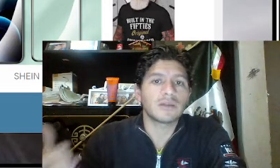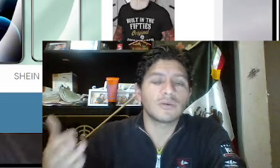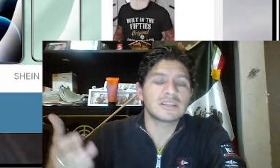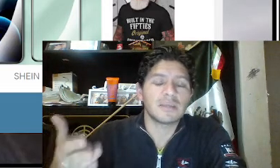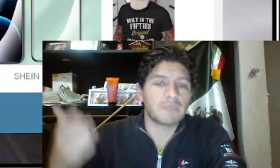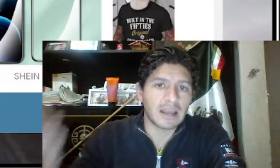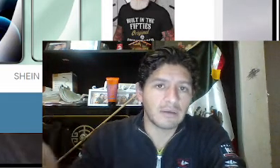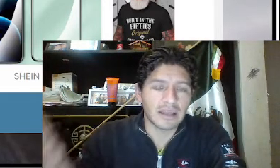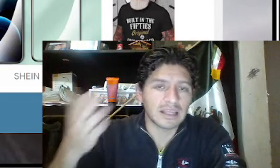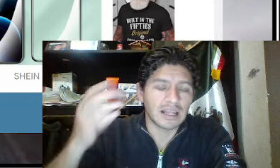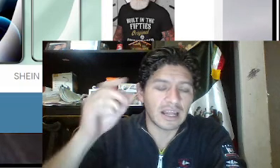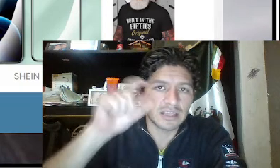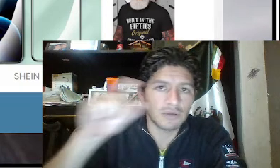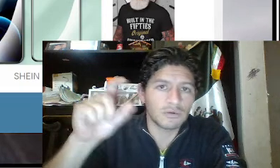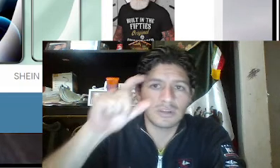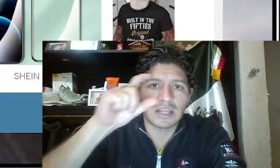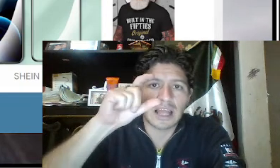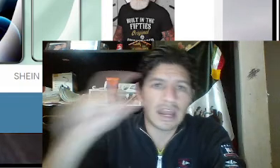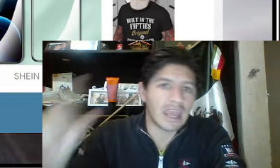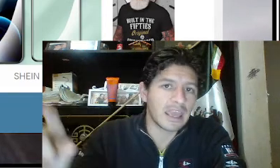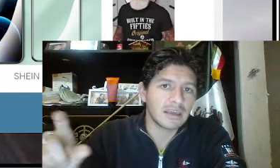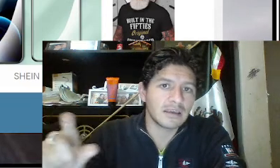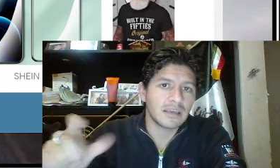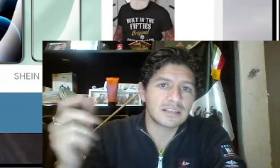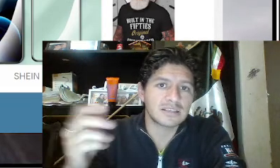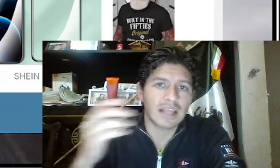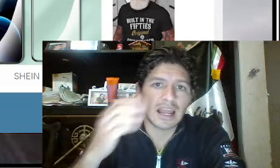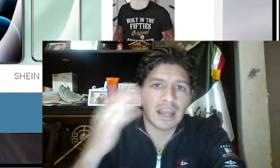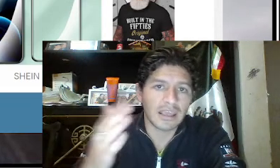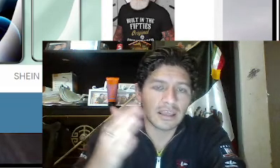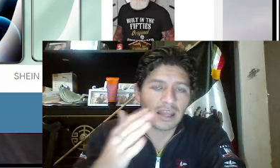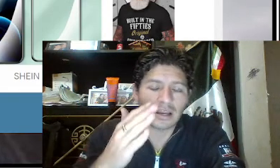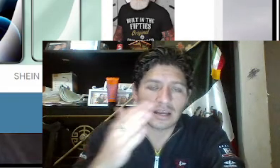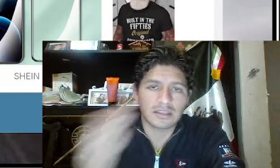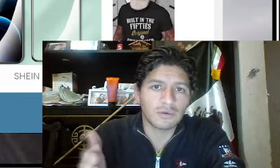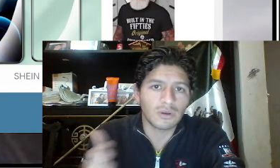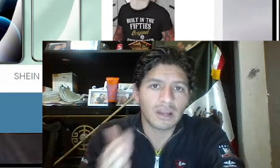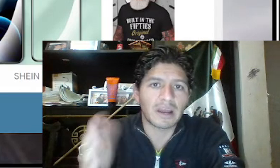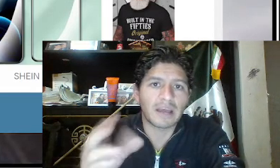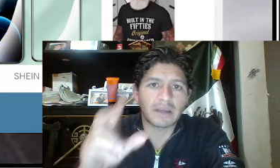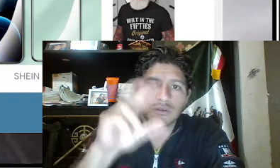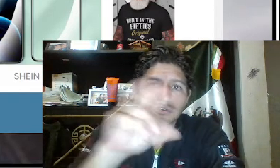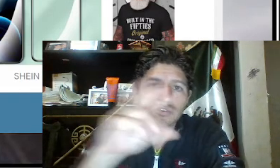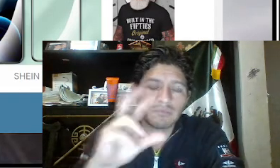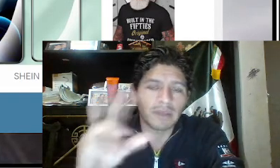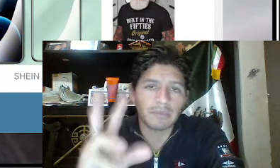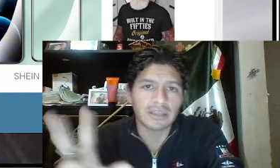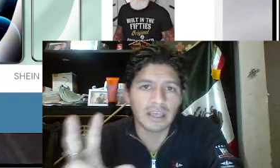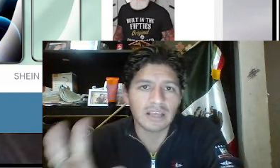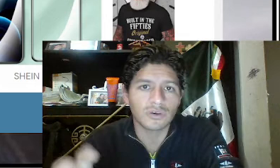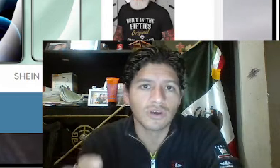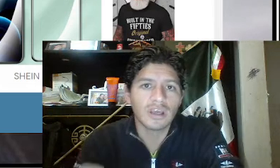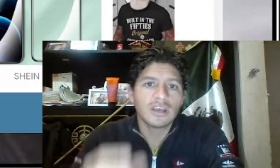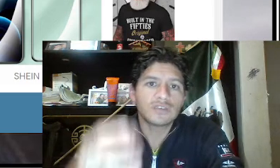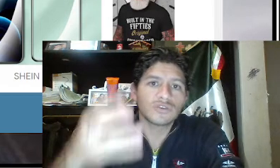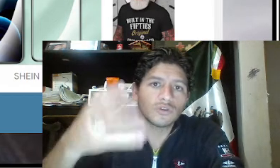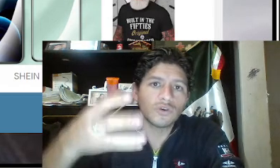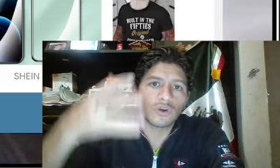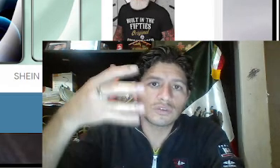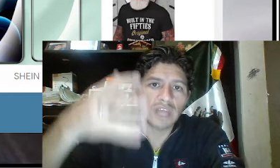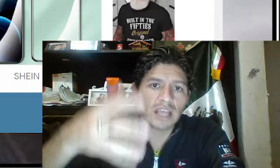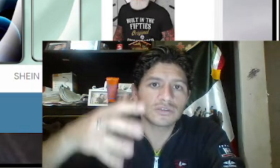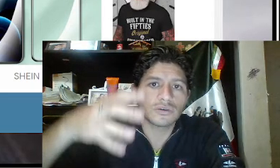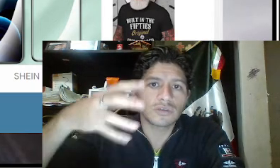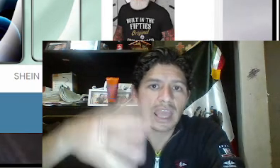palabra no es la palabra, ni el artículo, ni la ley. Es la ley y el artículo y la palabra. No son simplemente eso. Son